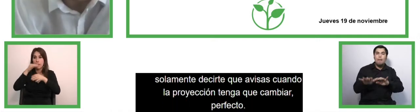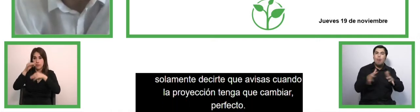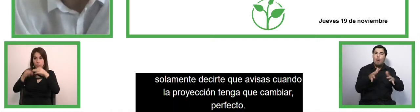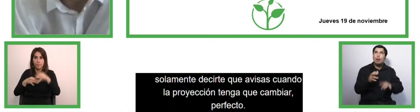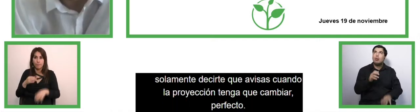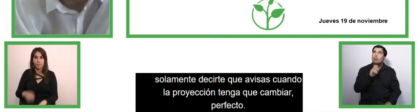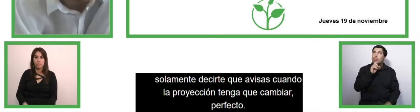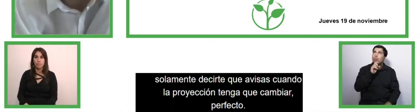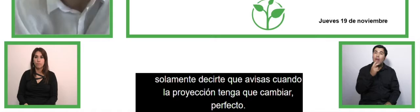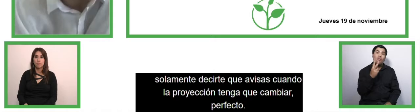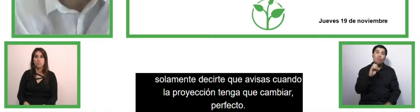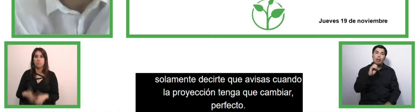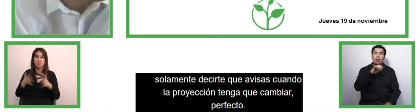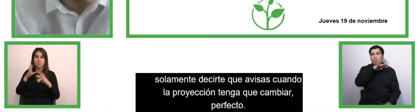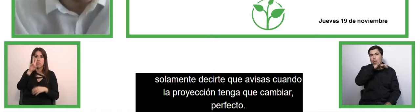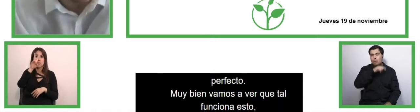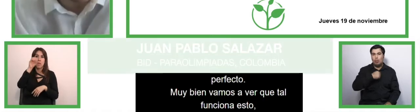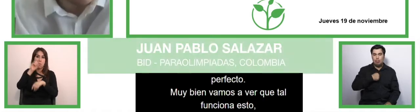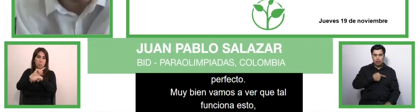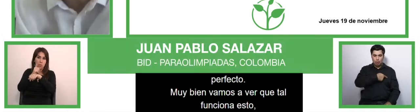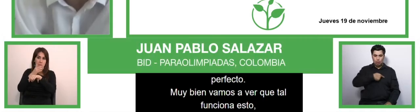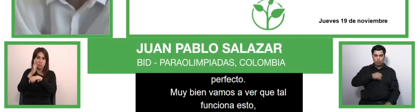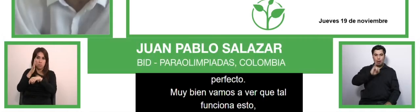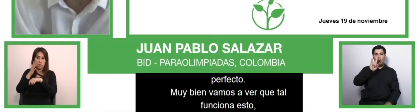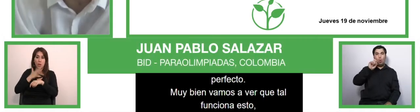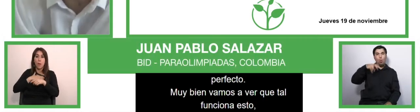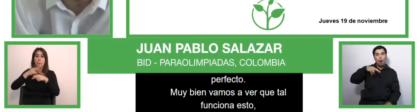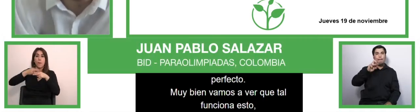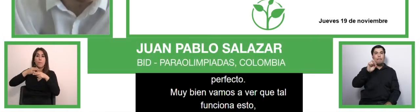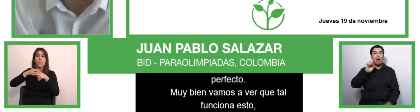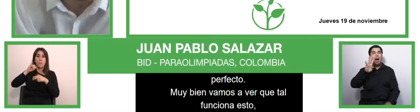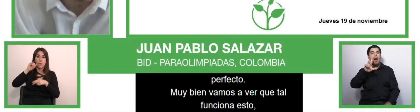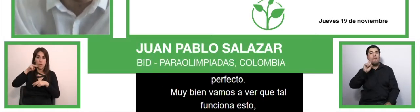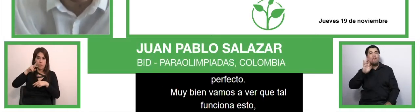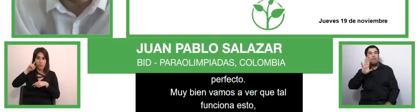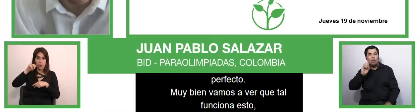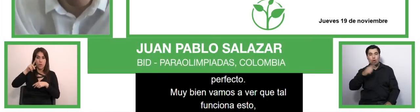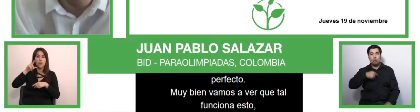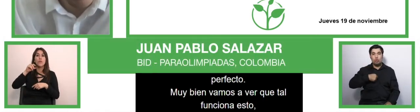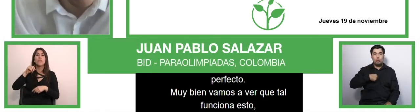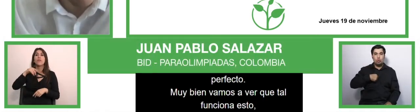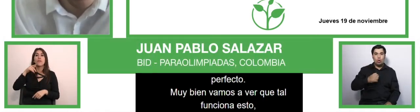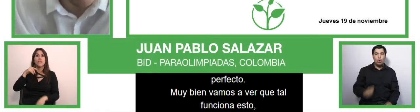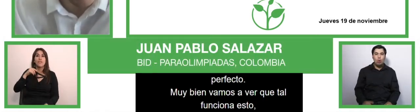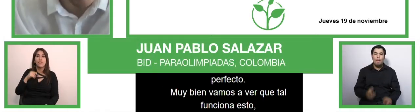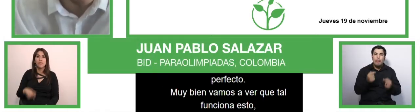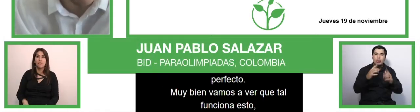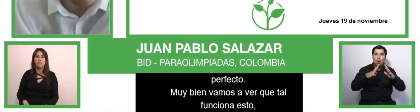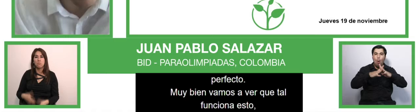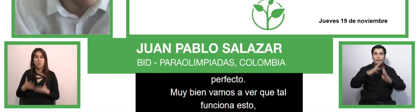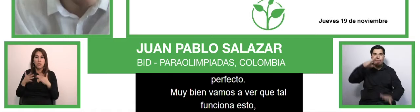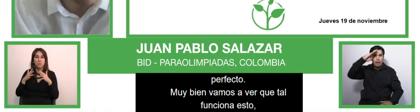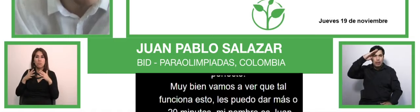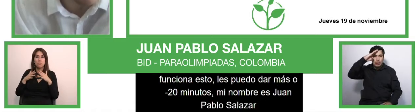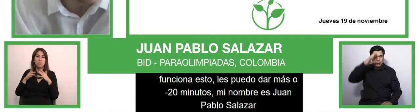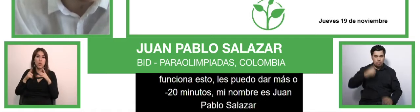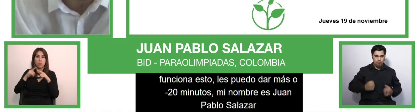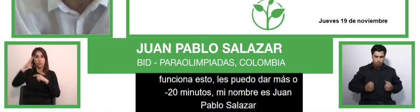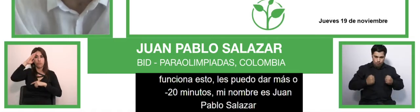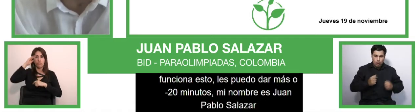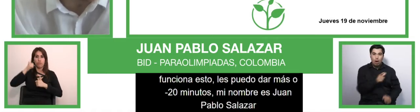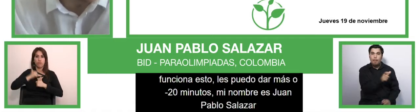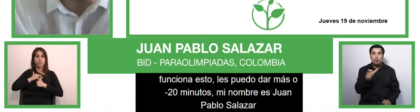20 minutitos. Mi nombre es Juan Pablo Salazar. Soy pues un soldado de esta causa de los derechos de las personas con